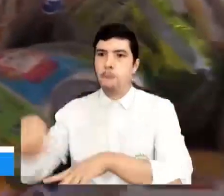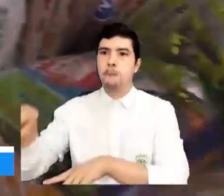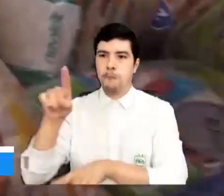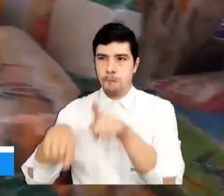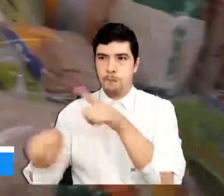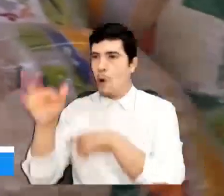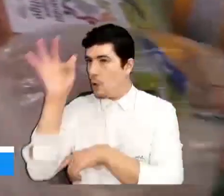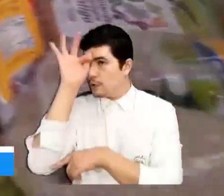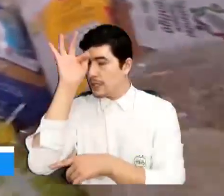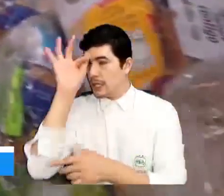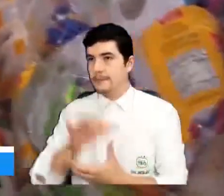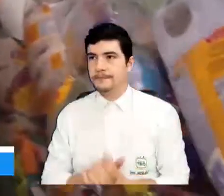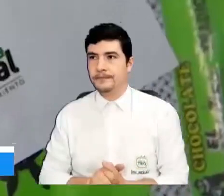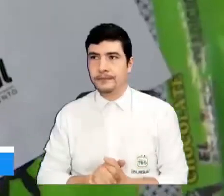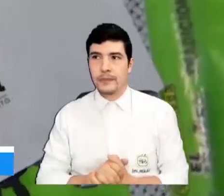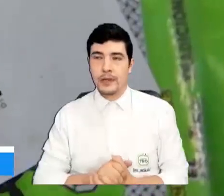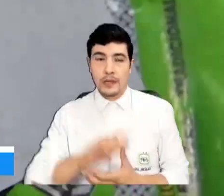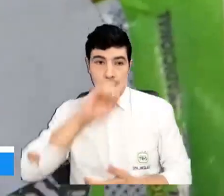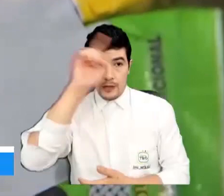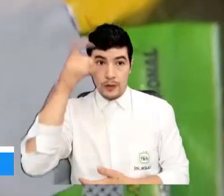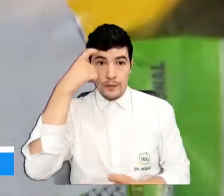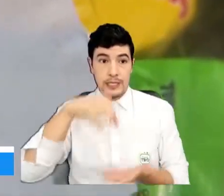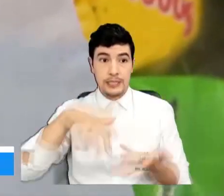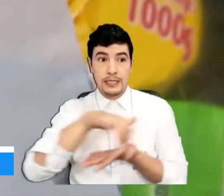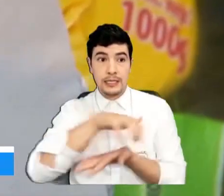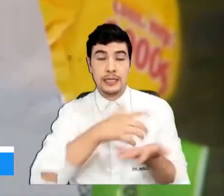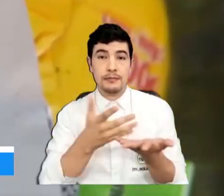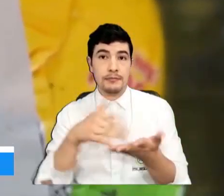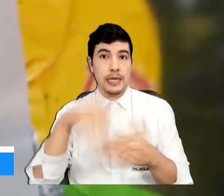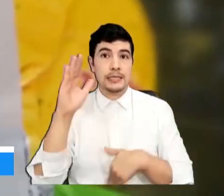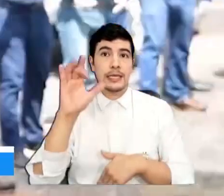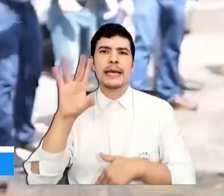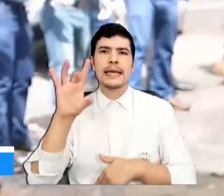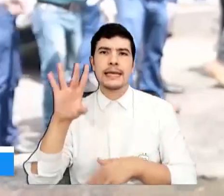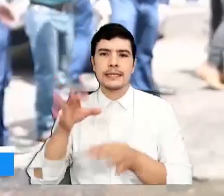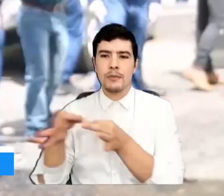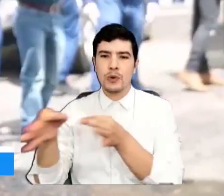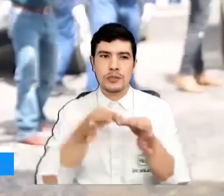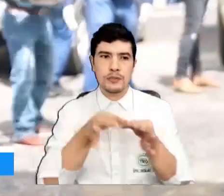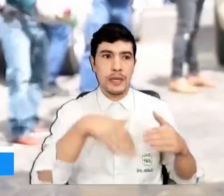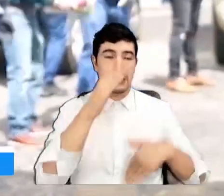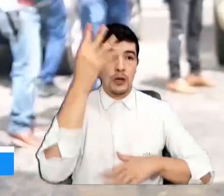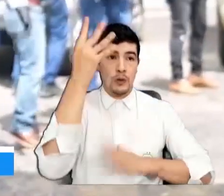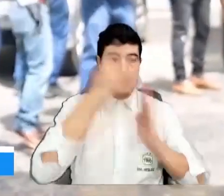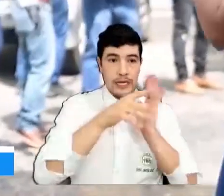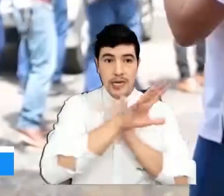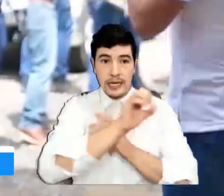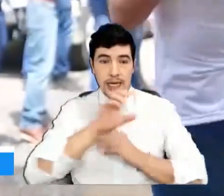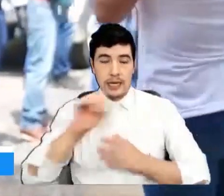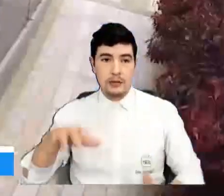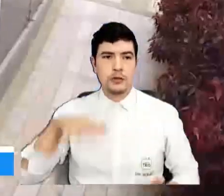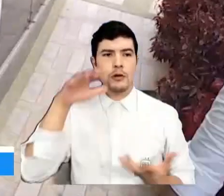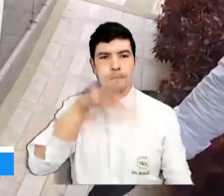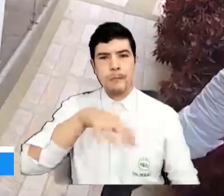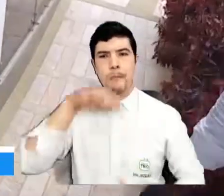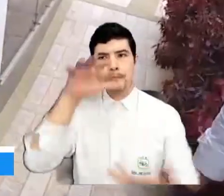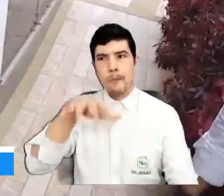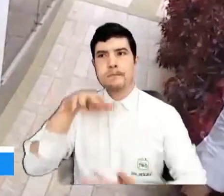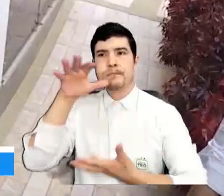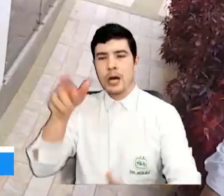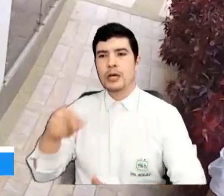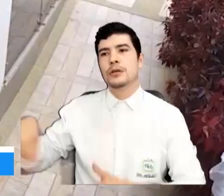alcaldes de los municipios para que estos, a su vez, los entreguen a las familias vulnerables identificadas en esta